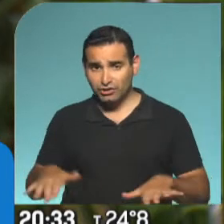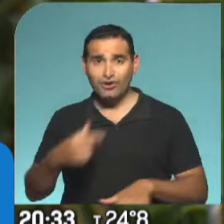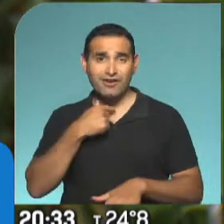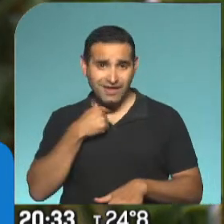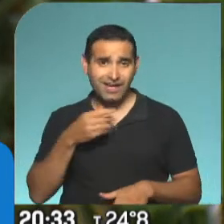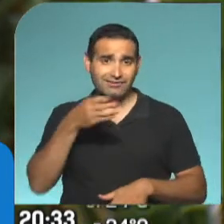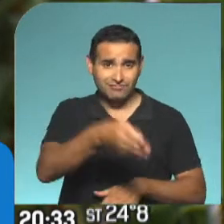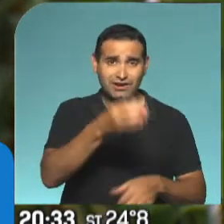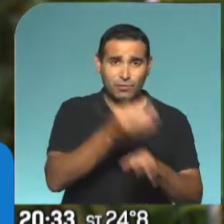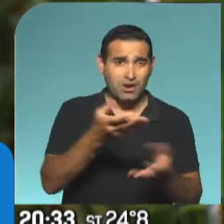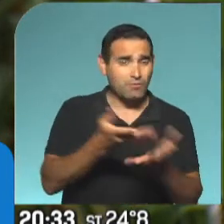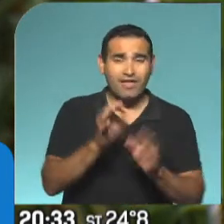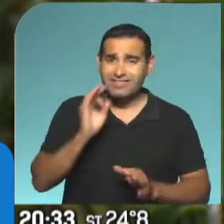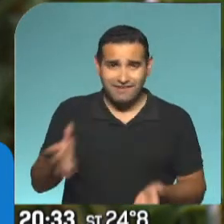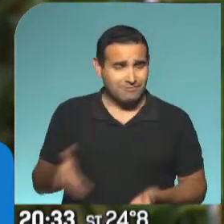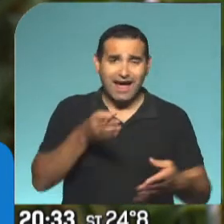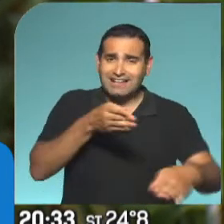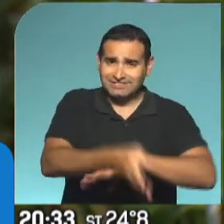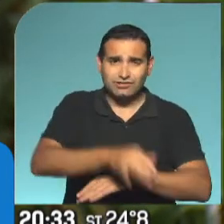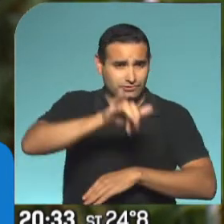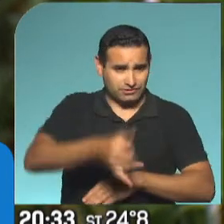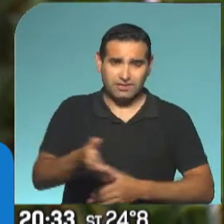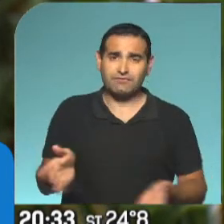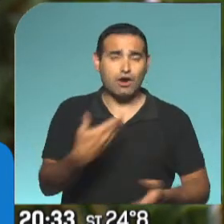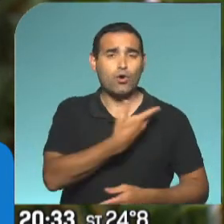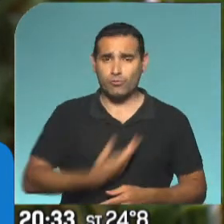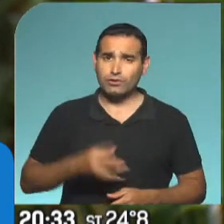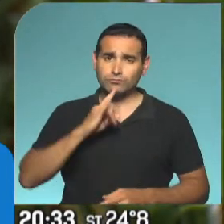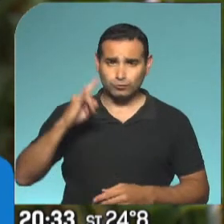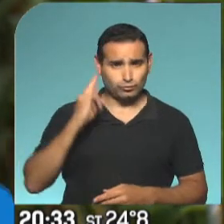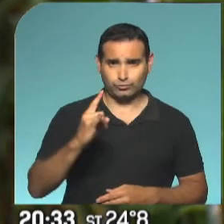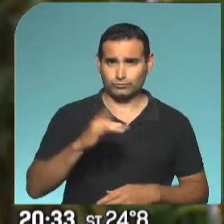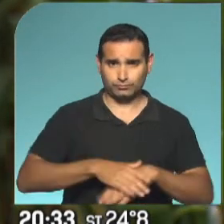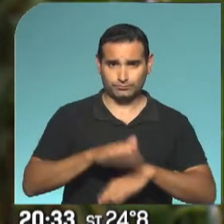quieran ir a la escuela pública tienen que tener el acceso y la posibilidad, y el Estado es quien debe garantizárselo.